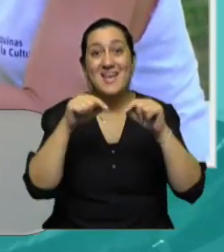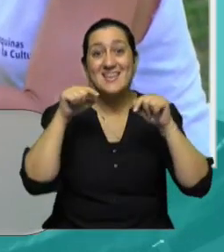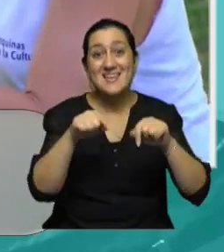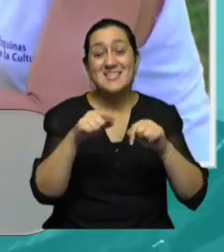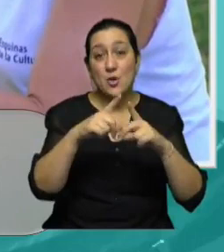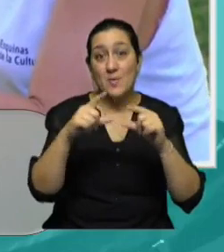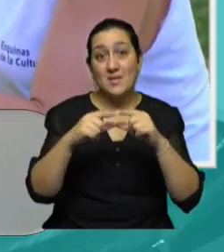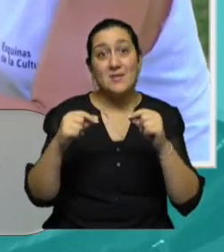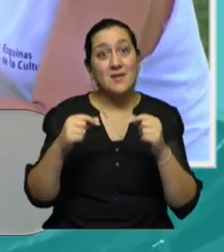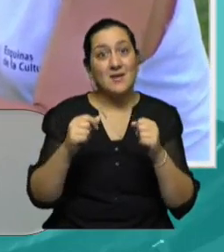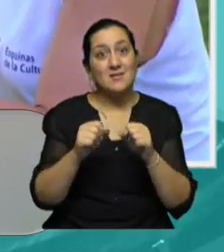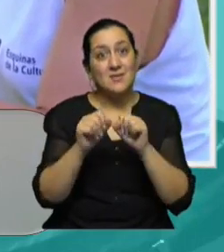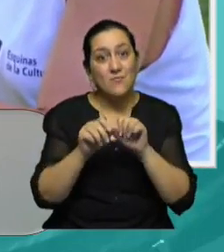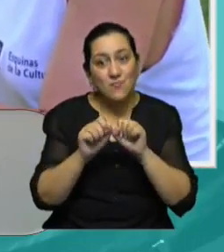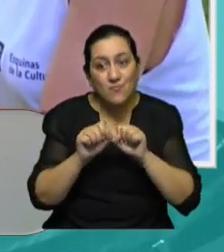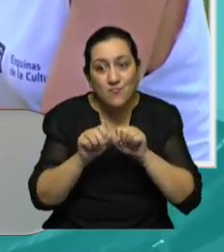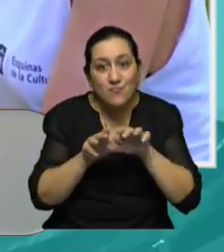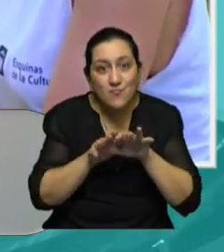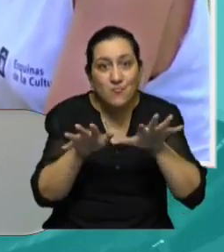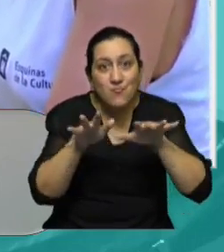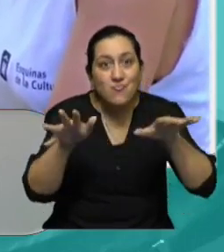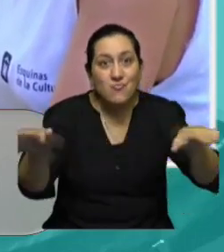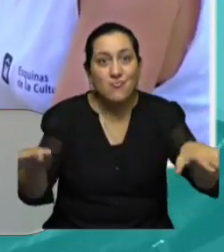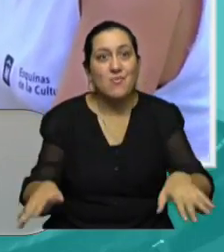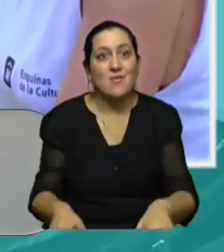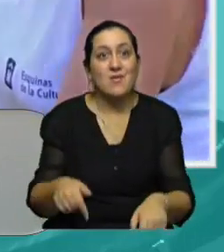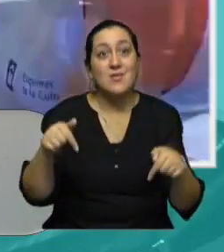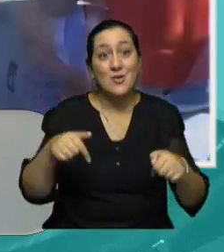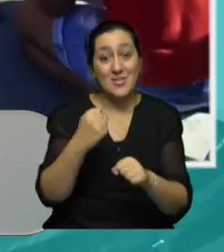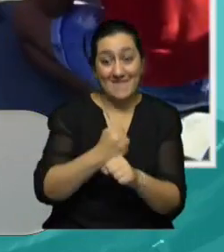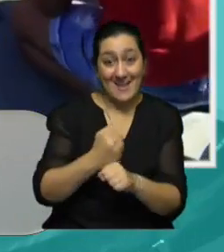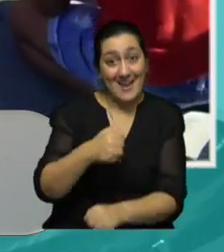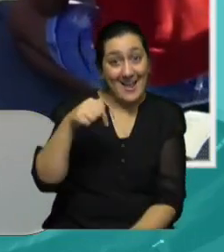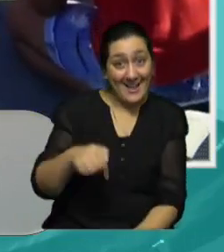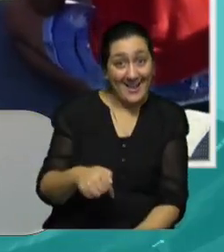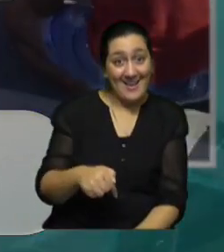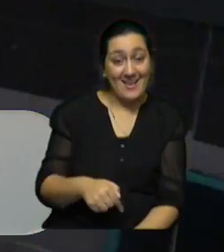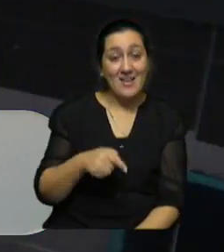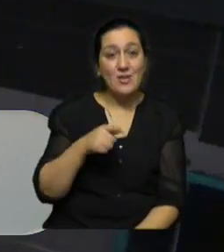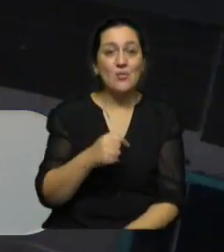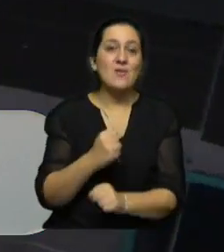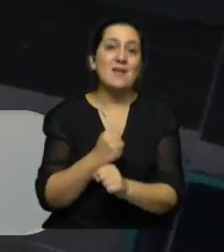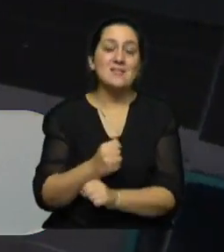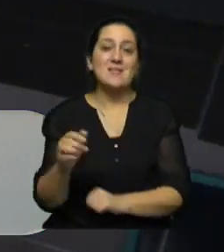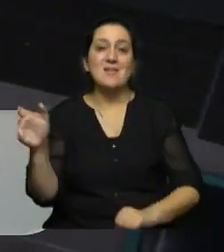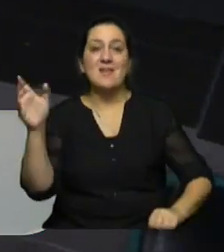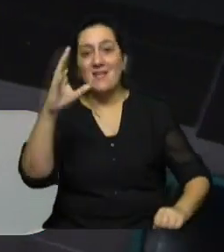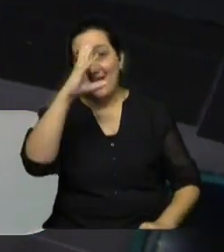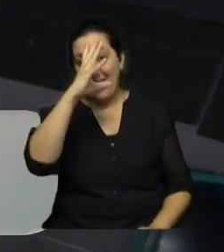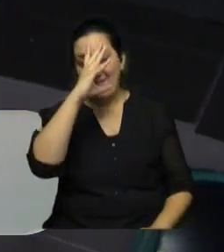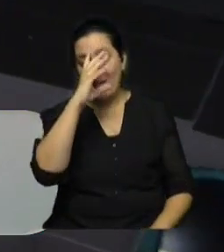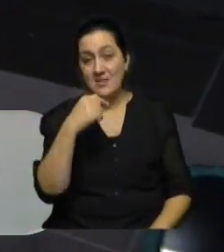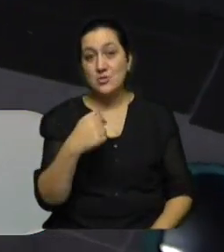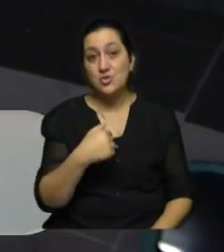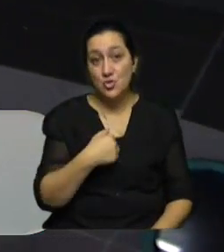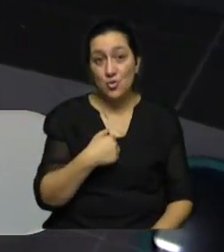se proyecta, se presenta un llamado y está acá y los acompaña a ustedes. Vos sos gente del carnaval, yo también como espectadora, te amamos, te queremos